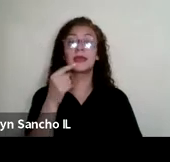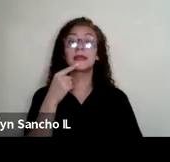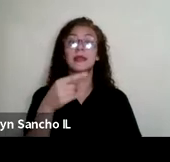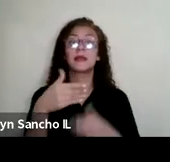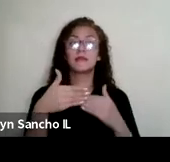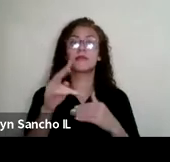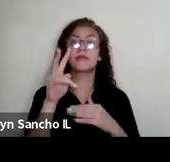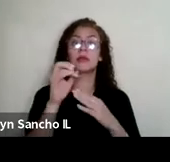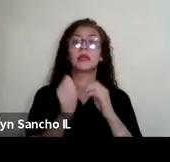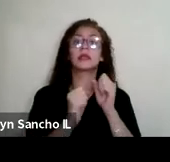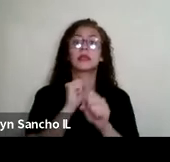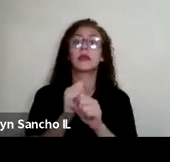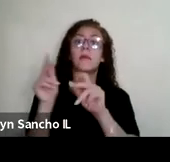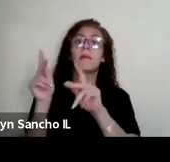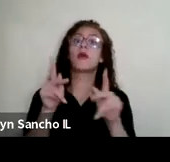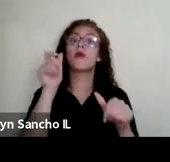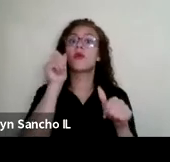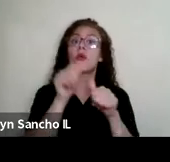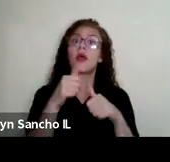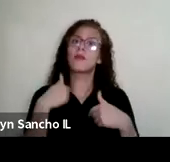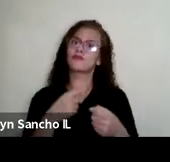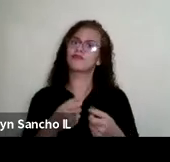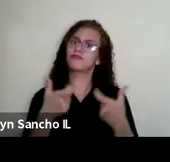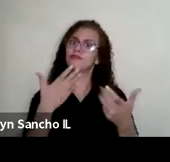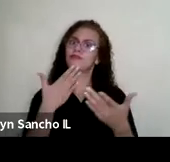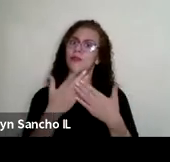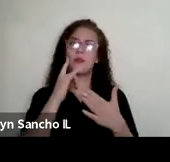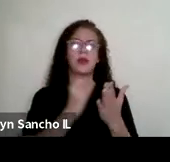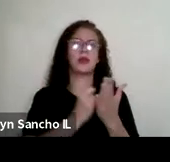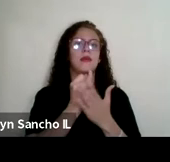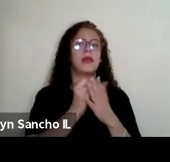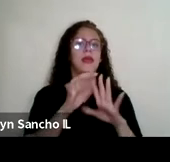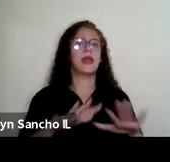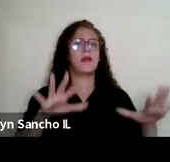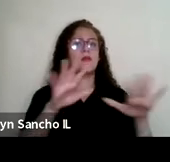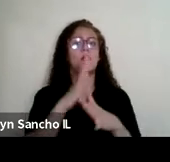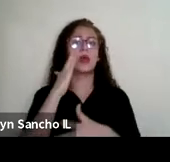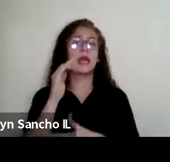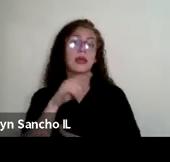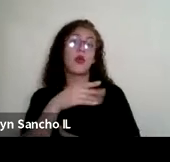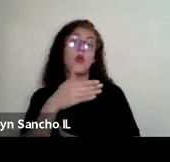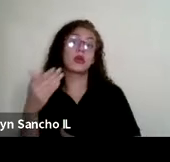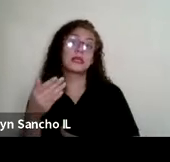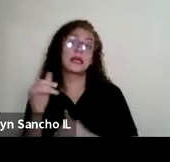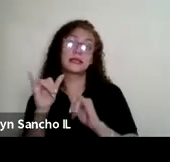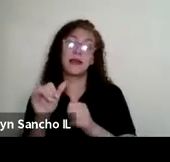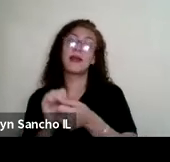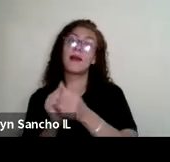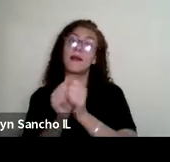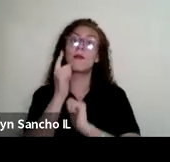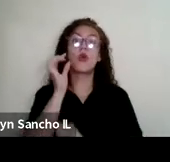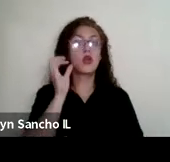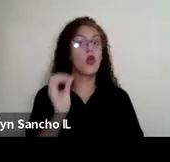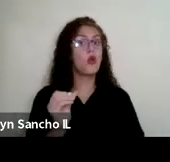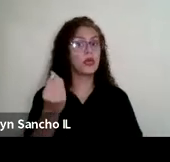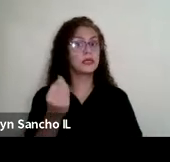durante 20 años la gente me ha recordado lo afortunada que era por poder investigar en este campo, porque las cosas estaban cambiando para las